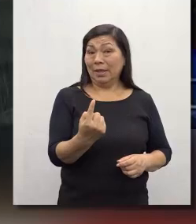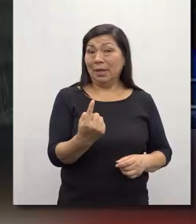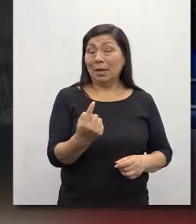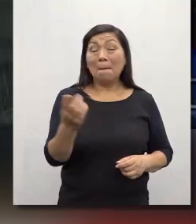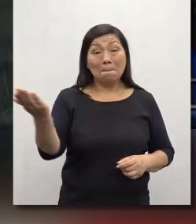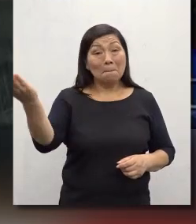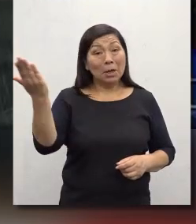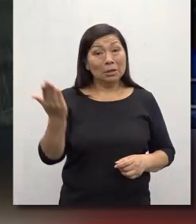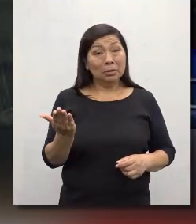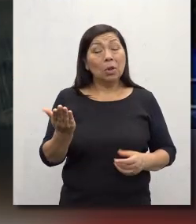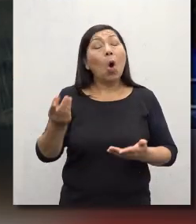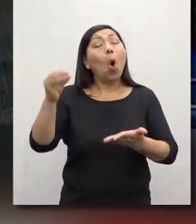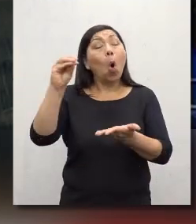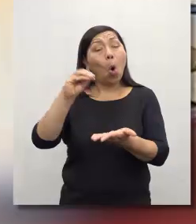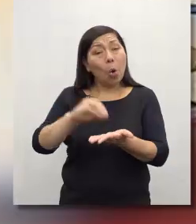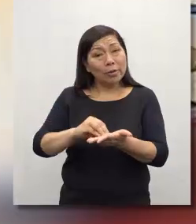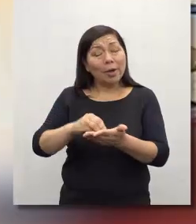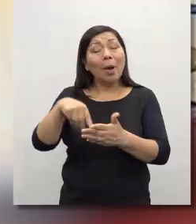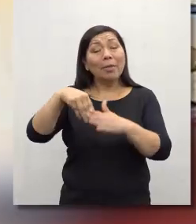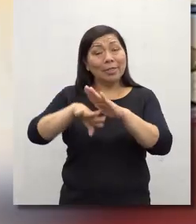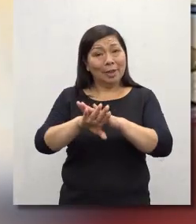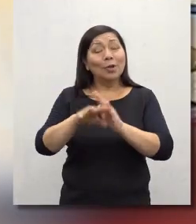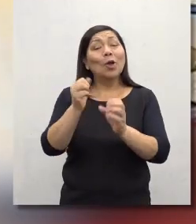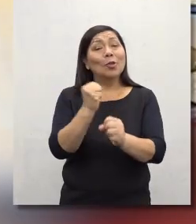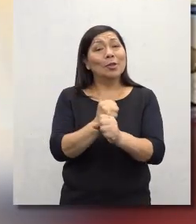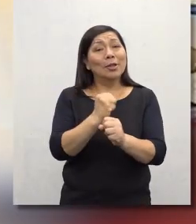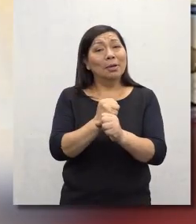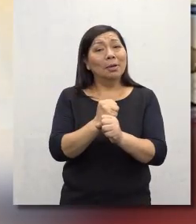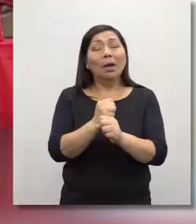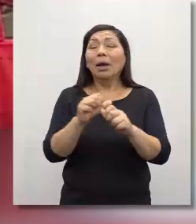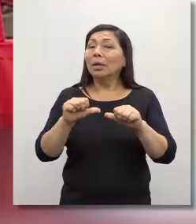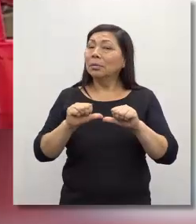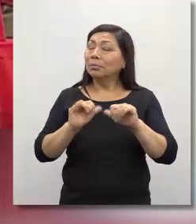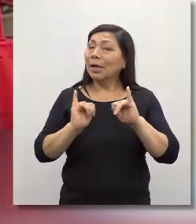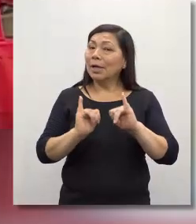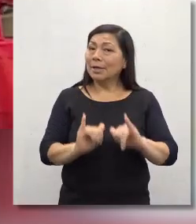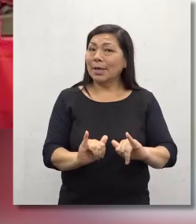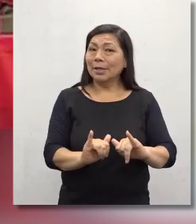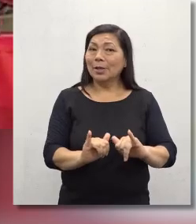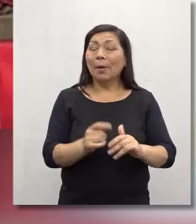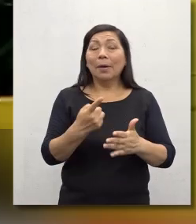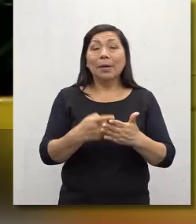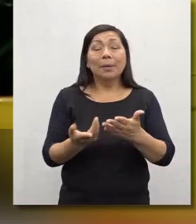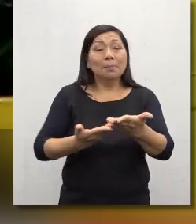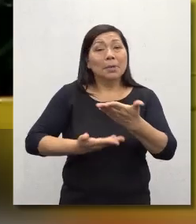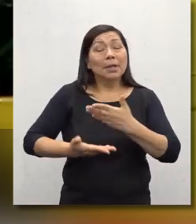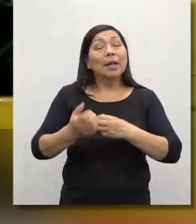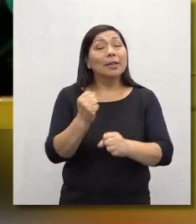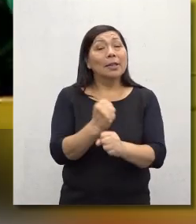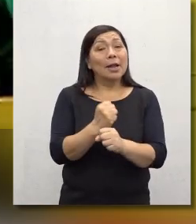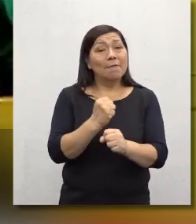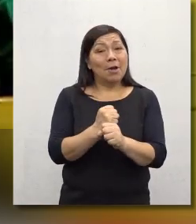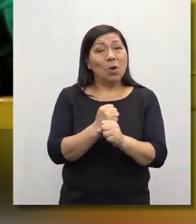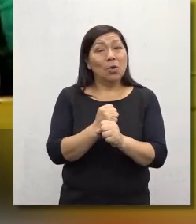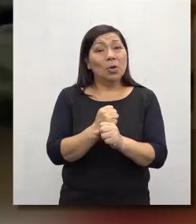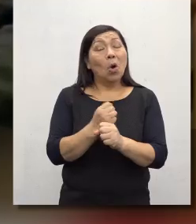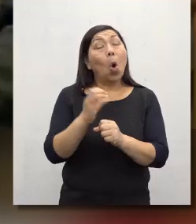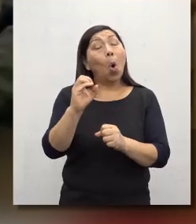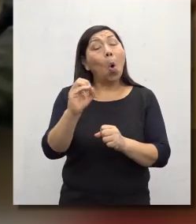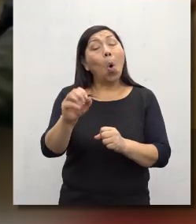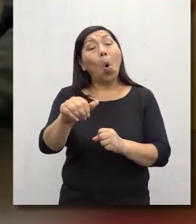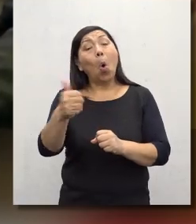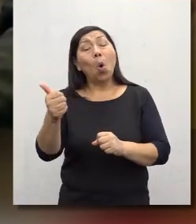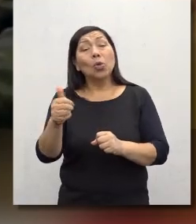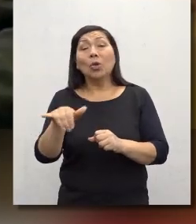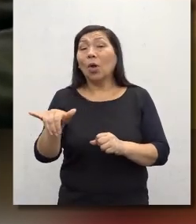el demandante sea repuesto como trabajador a plazo indeterminado, en el cargo que venía desempeñando o en otro